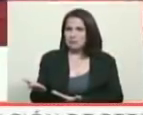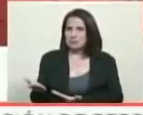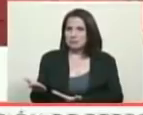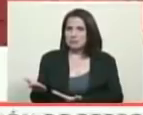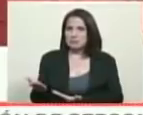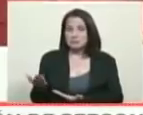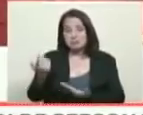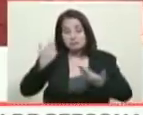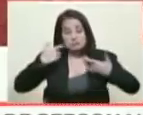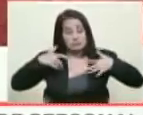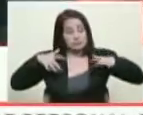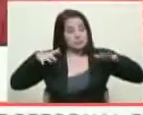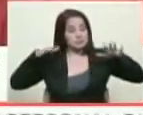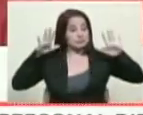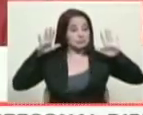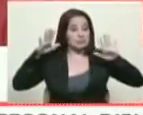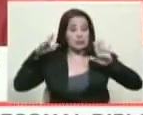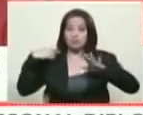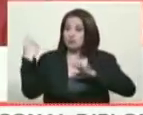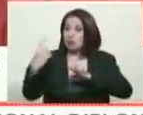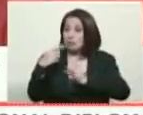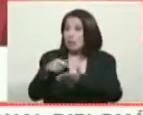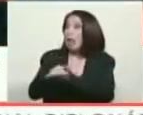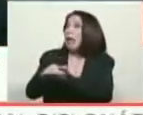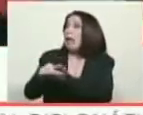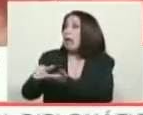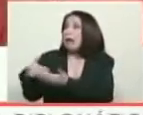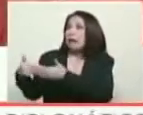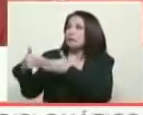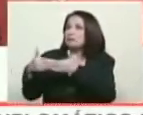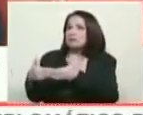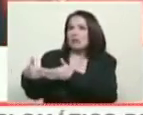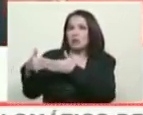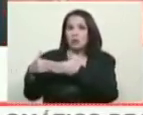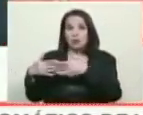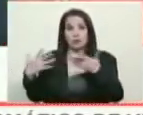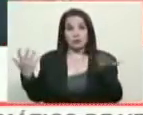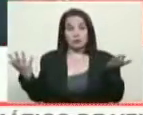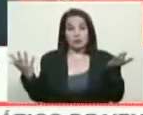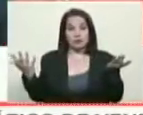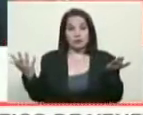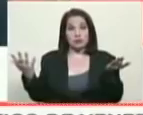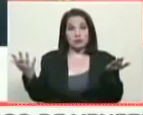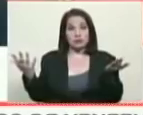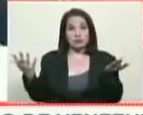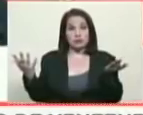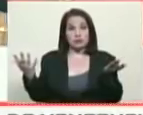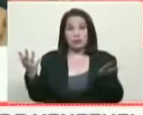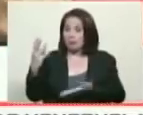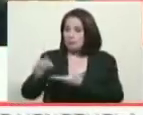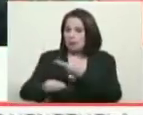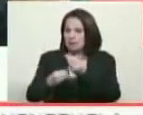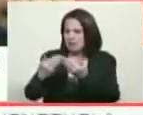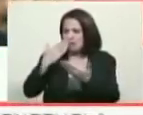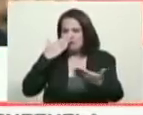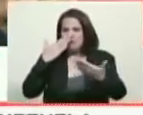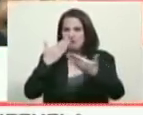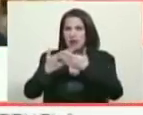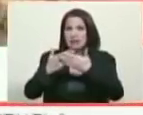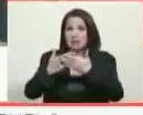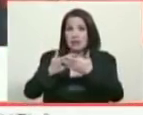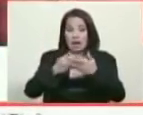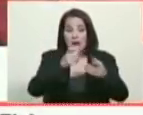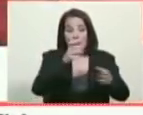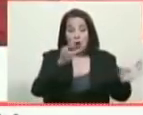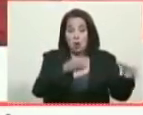bueno sigue la directrices del imperio norteamericano para llevarnos al enfrentamiento entre